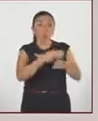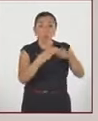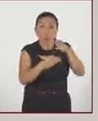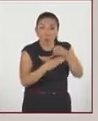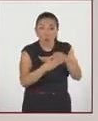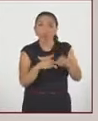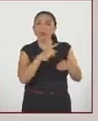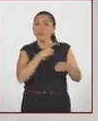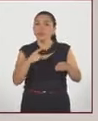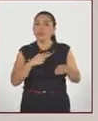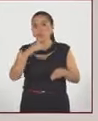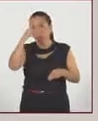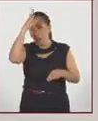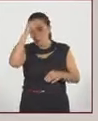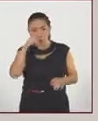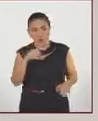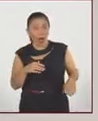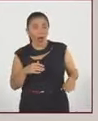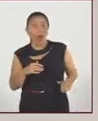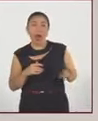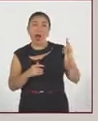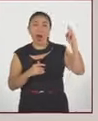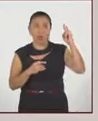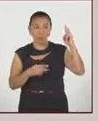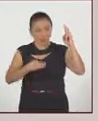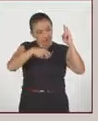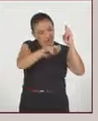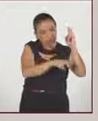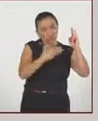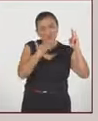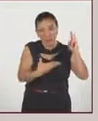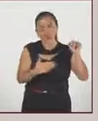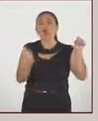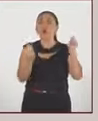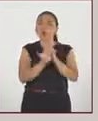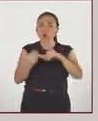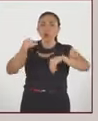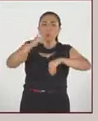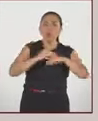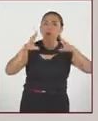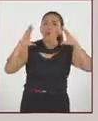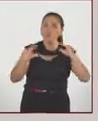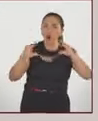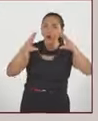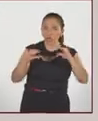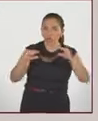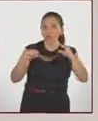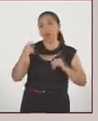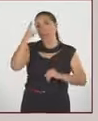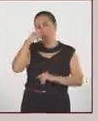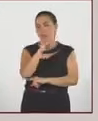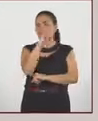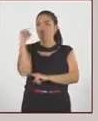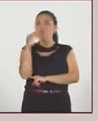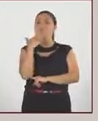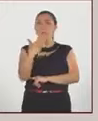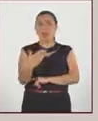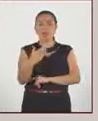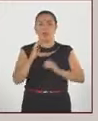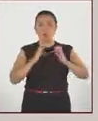la altura del paciente, de ser necesario utilizar cojinetes con una alineación adecuada,